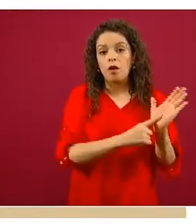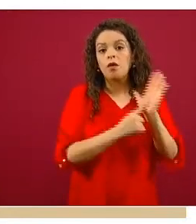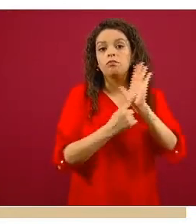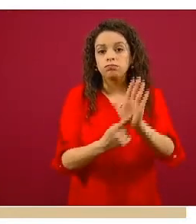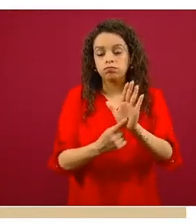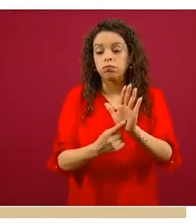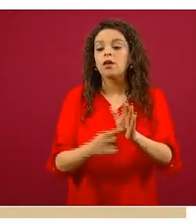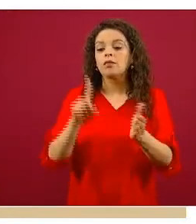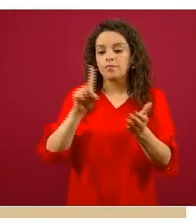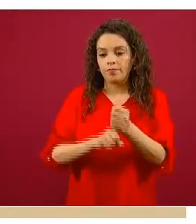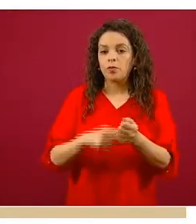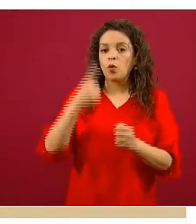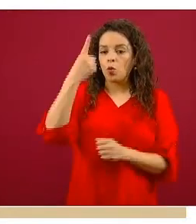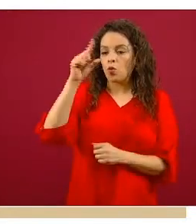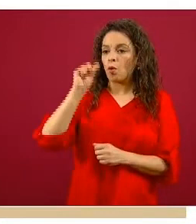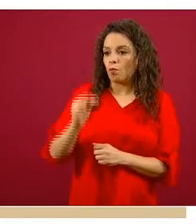de